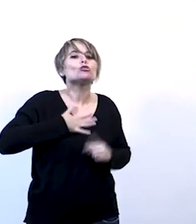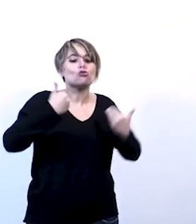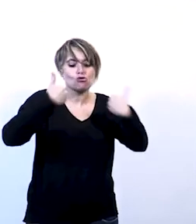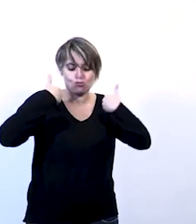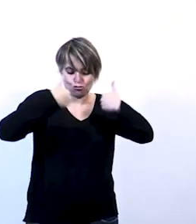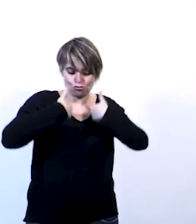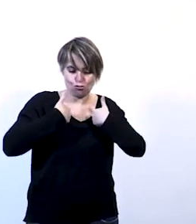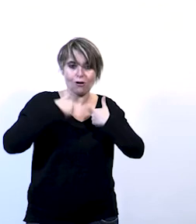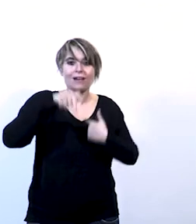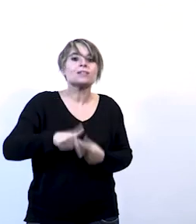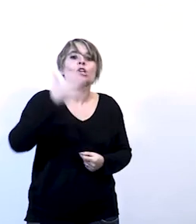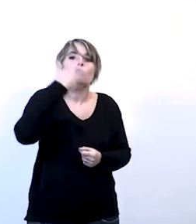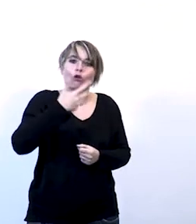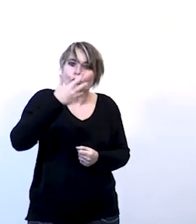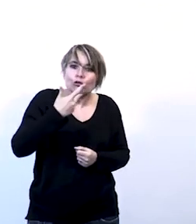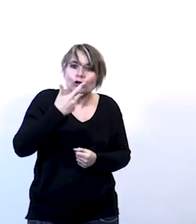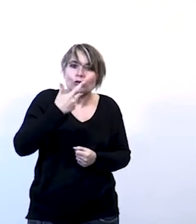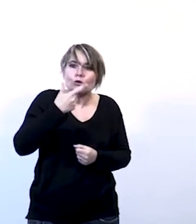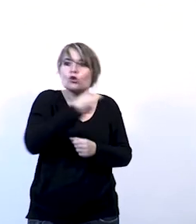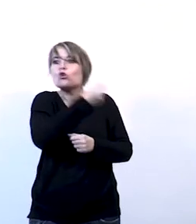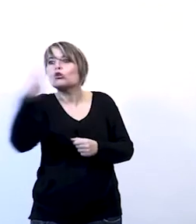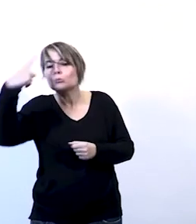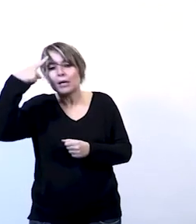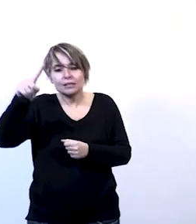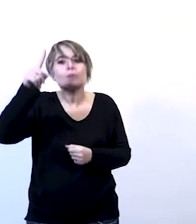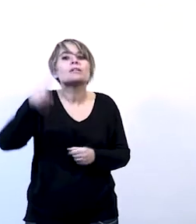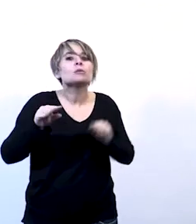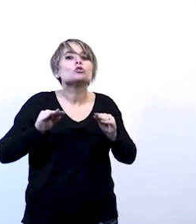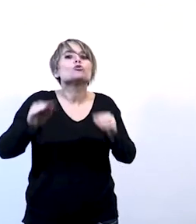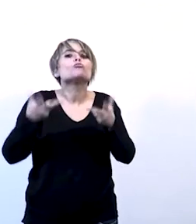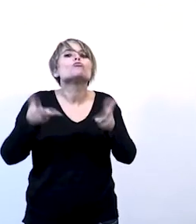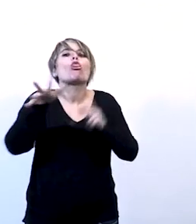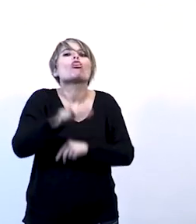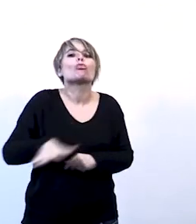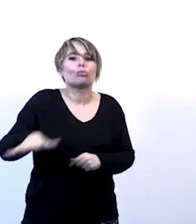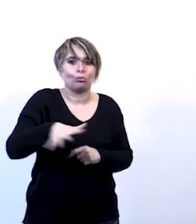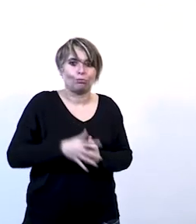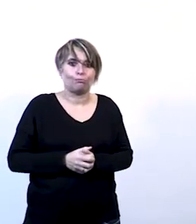Aquí lo conocemos, tienen que saber las otras dónde está su sionismo.